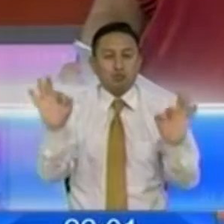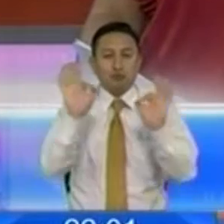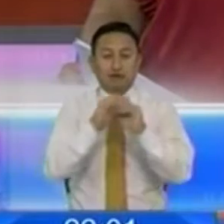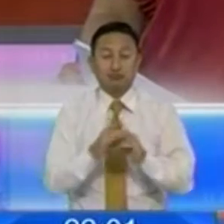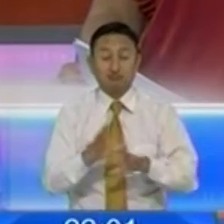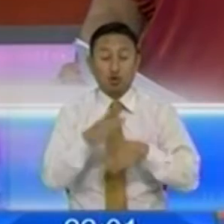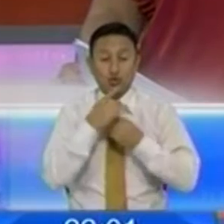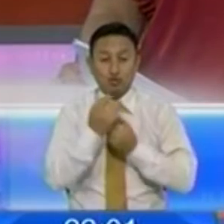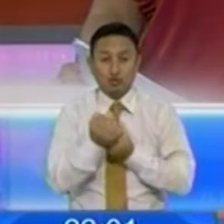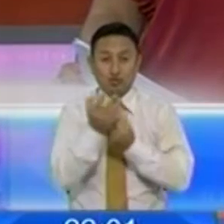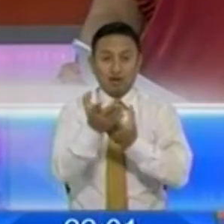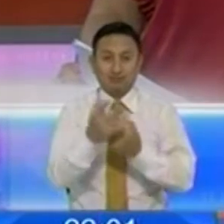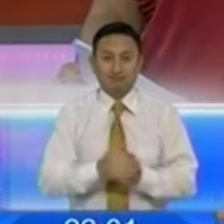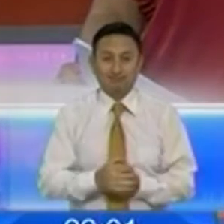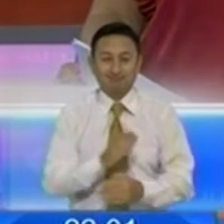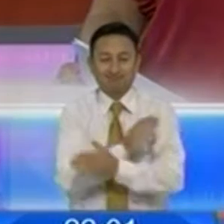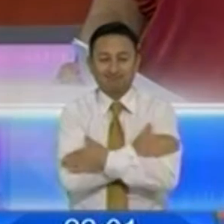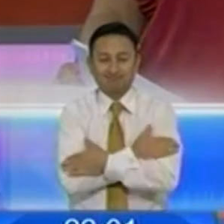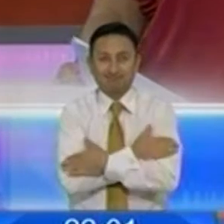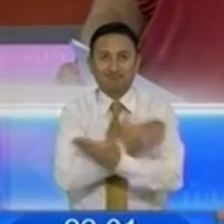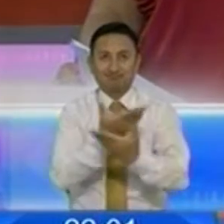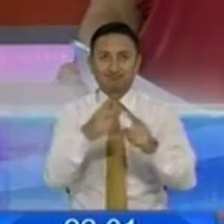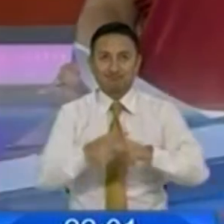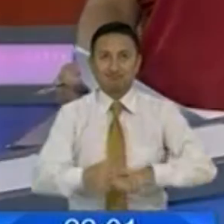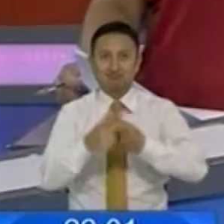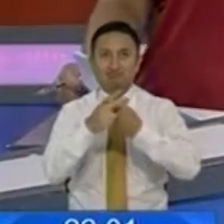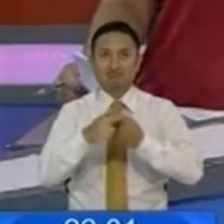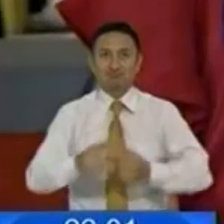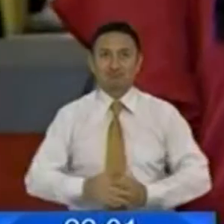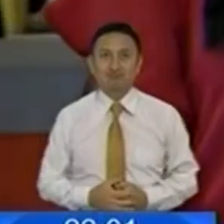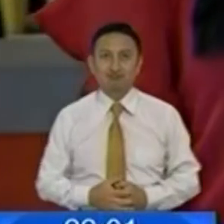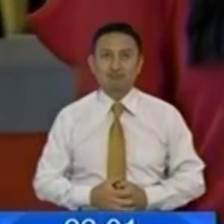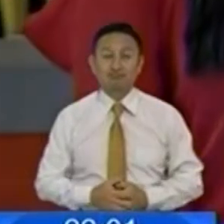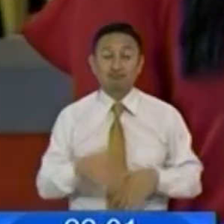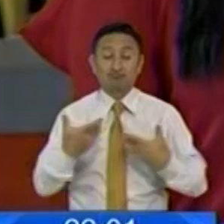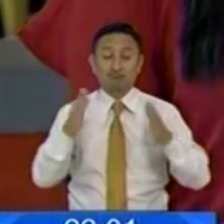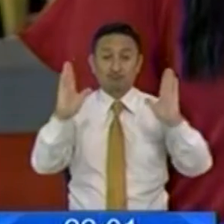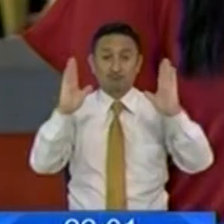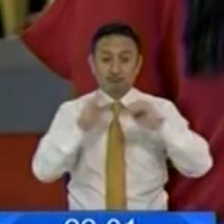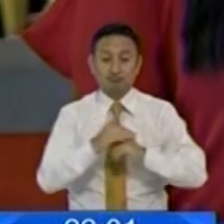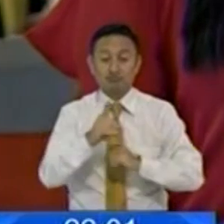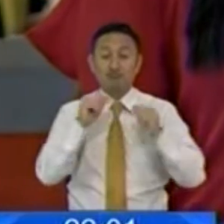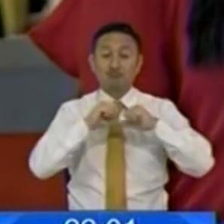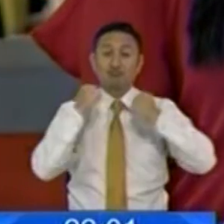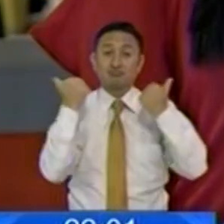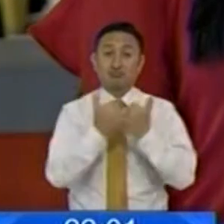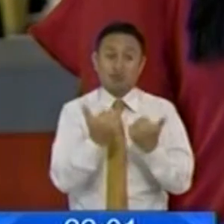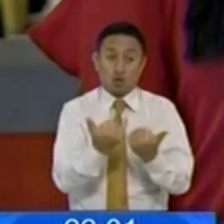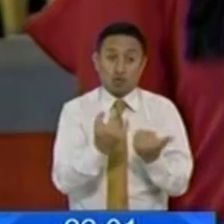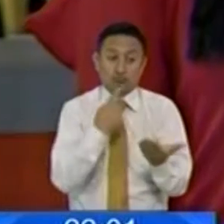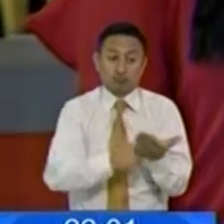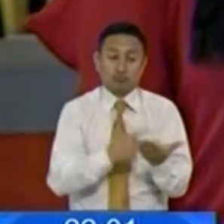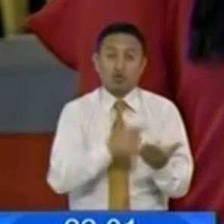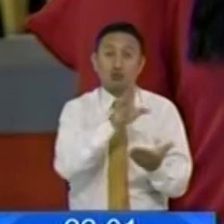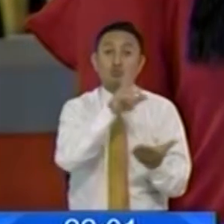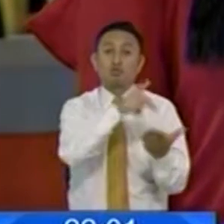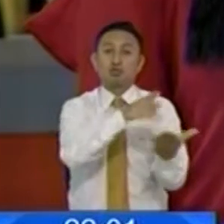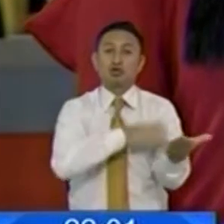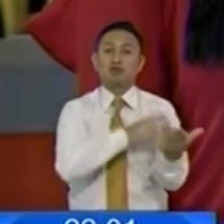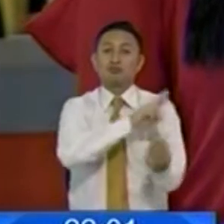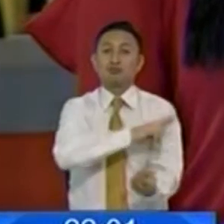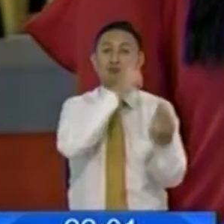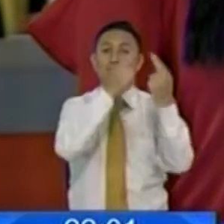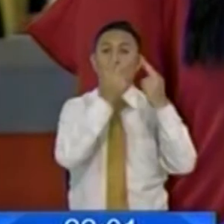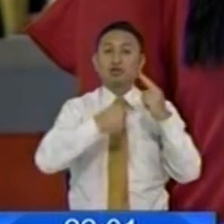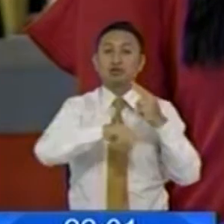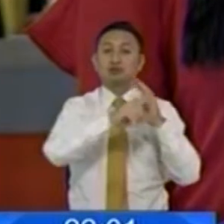placer acompañarlos como siempre. Un abrazo grande. Aquí iniciamos. Atención, el Pleno de la Asamblea Nacional continúa debatiendo el proyecto de reformas a la Ley